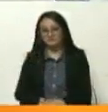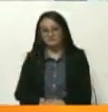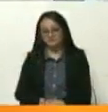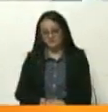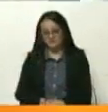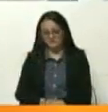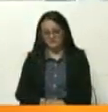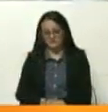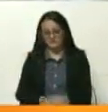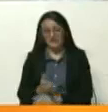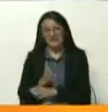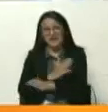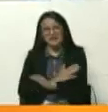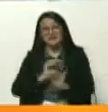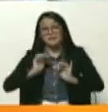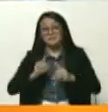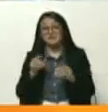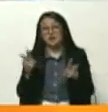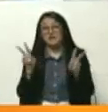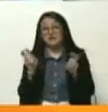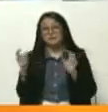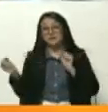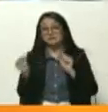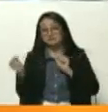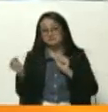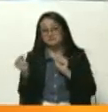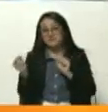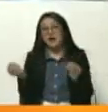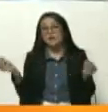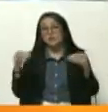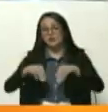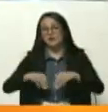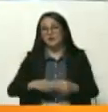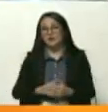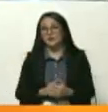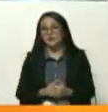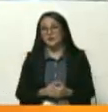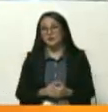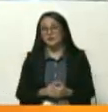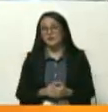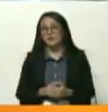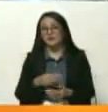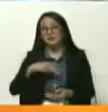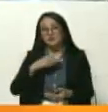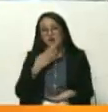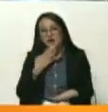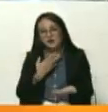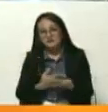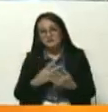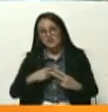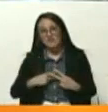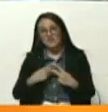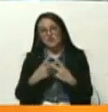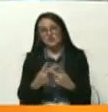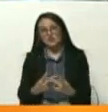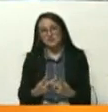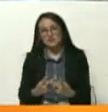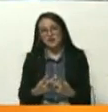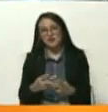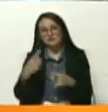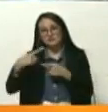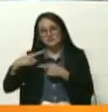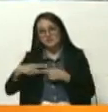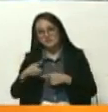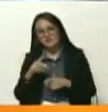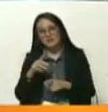Desde el comienzo fue un tema de debate y de acuerdo. Nosotros agradecemos la voluntad que existe de varios